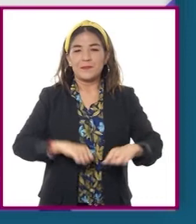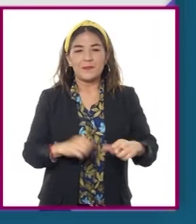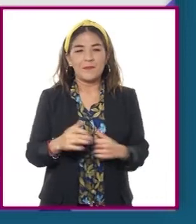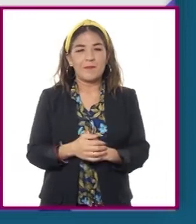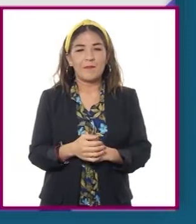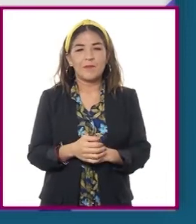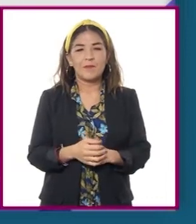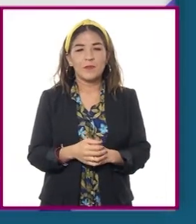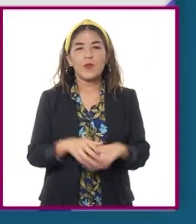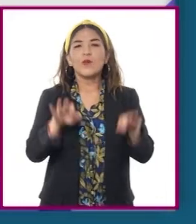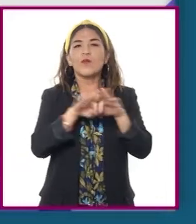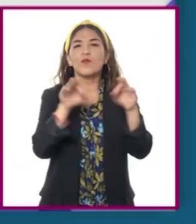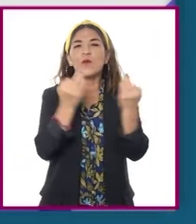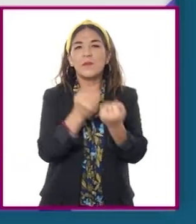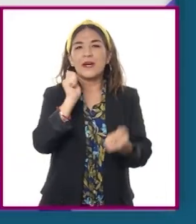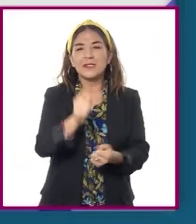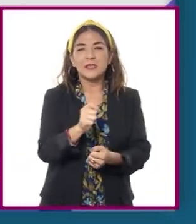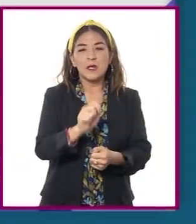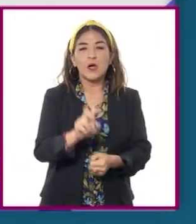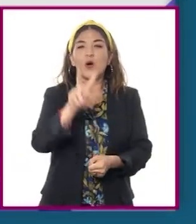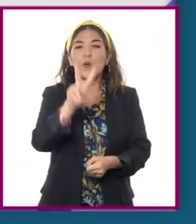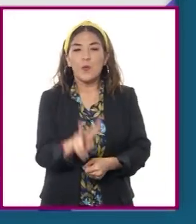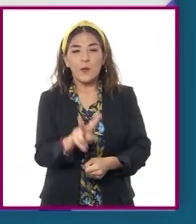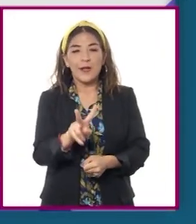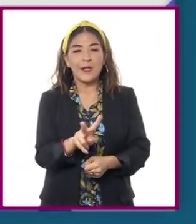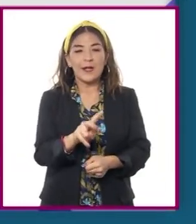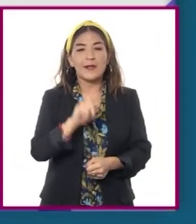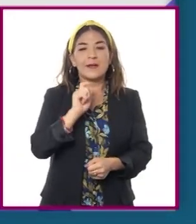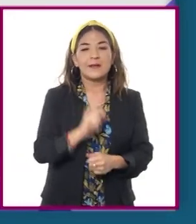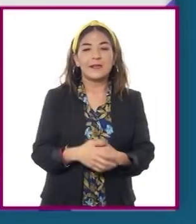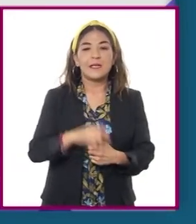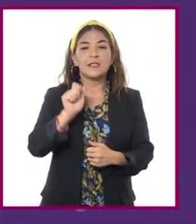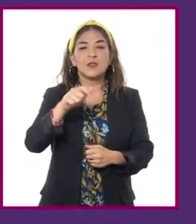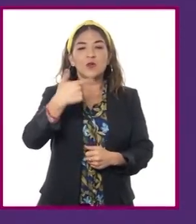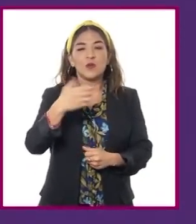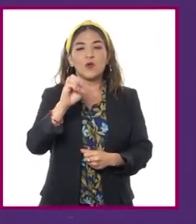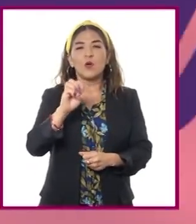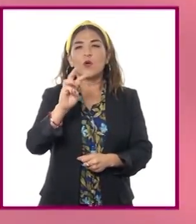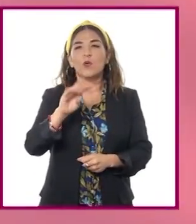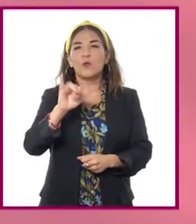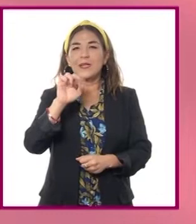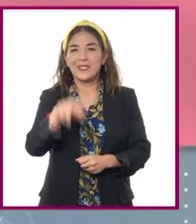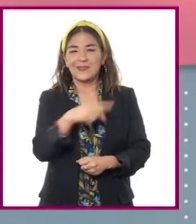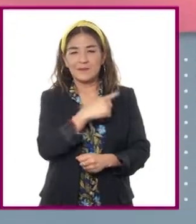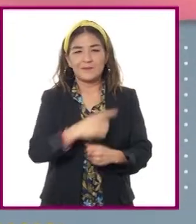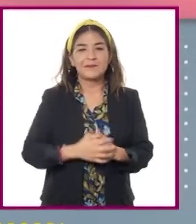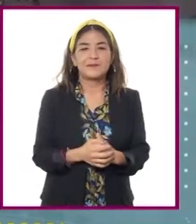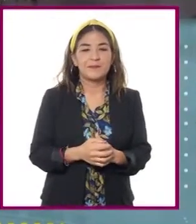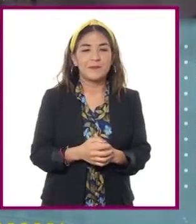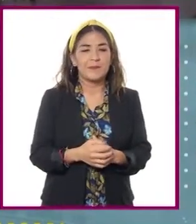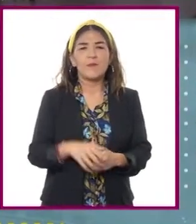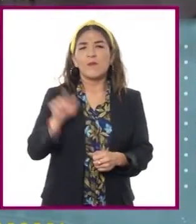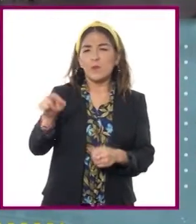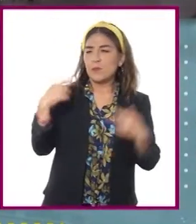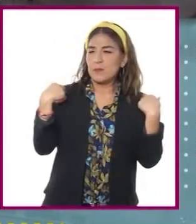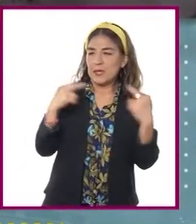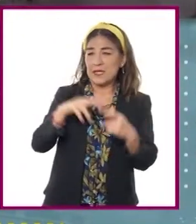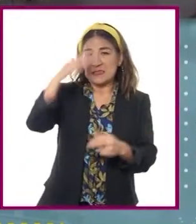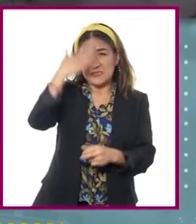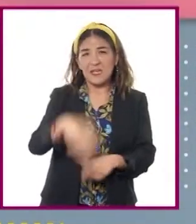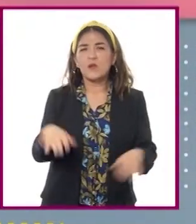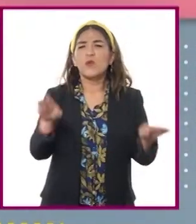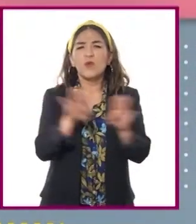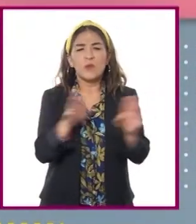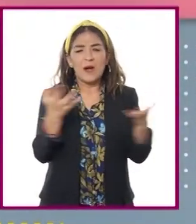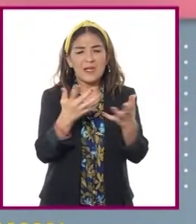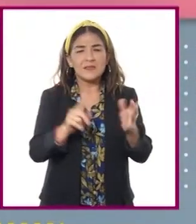La estrategia de V de Godwin, como la que mostramos en el ejemplo. Maestra Alma, ¿sabe de qué están hechas